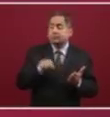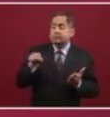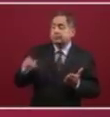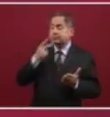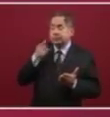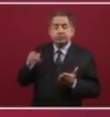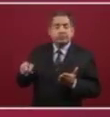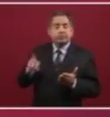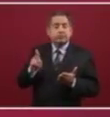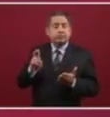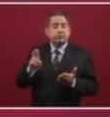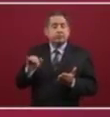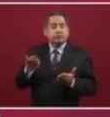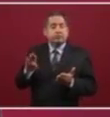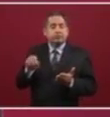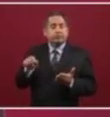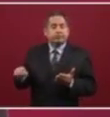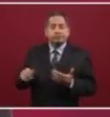para su novela,